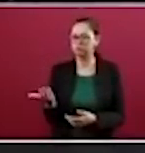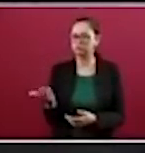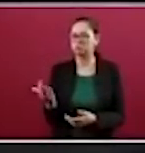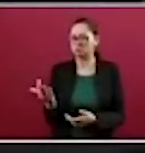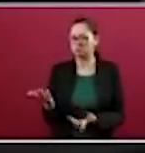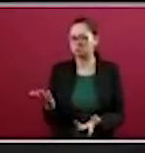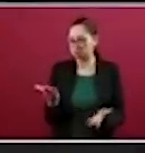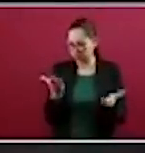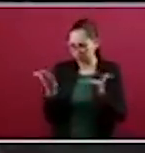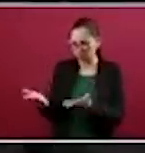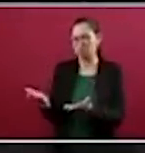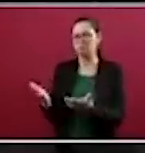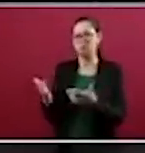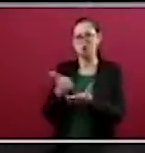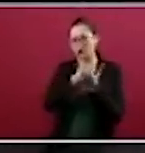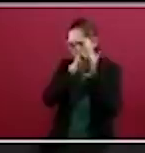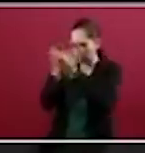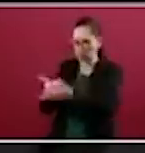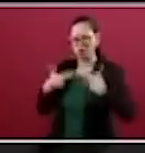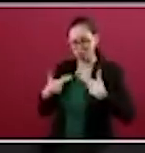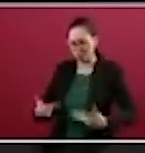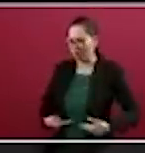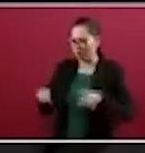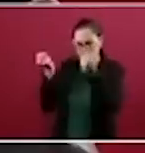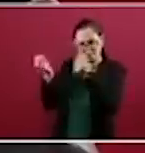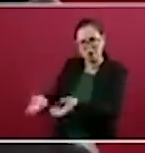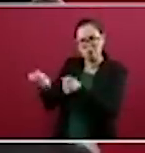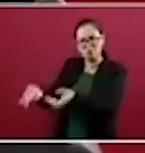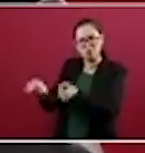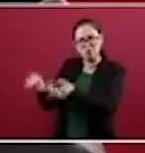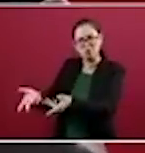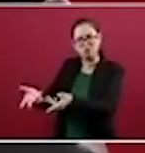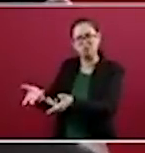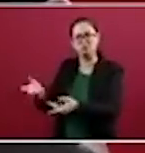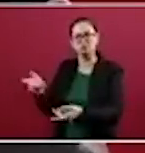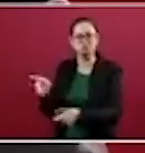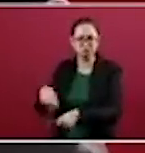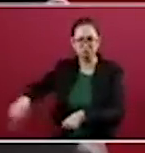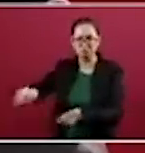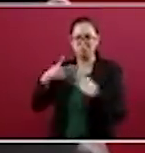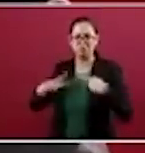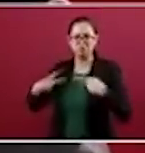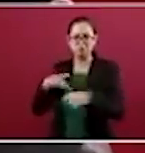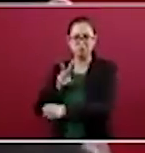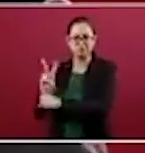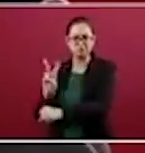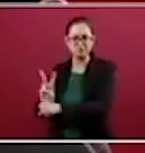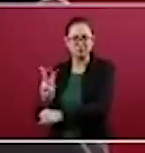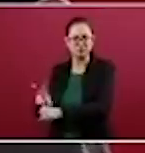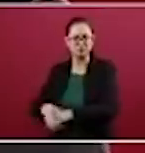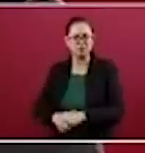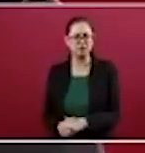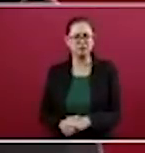que se dé toda la ayuda humanitaria al pueblo venezolano,